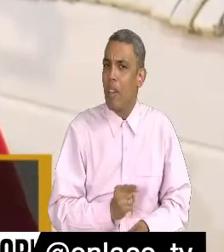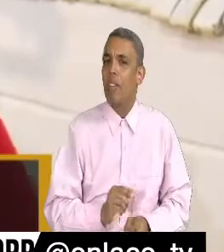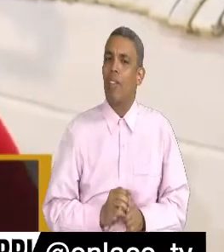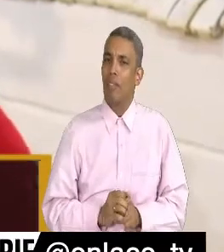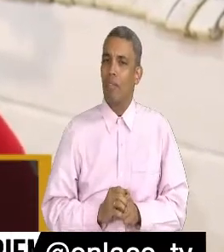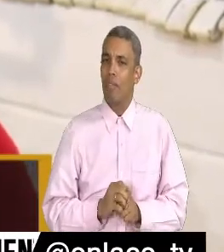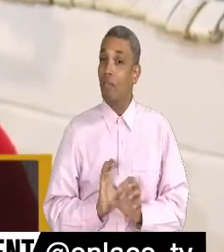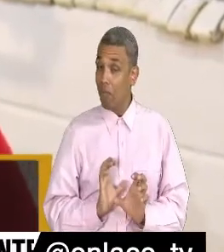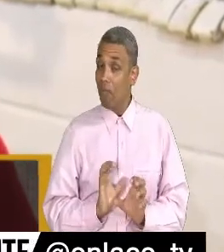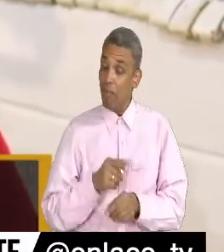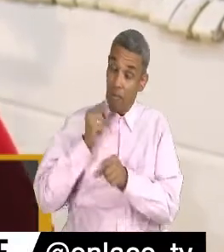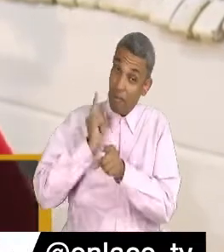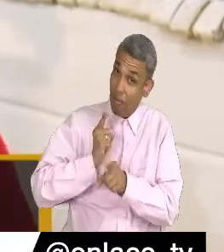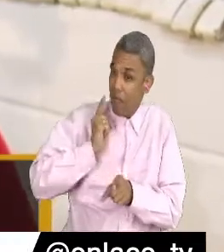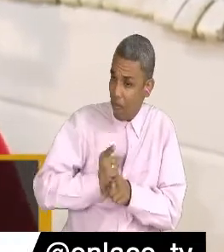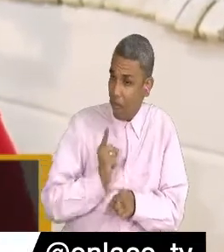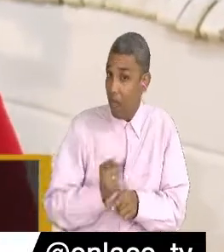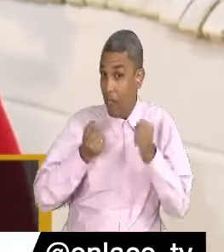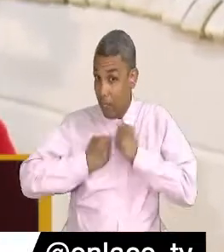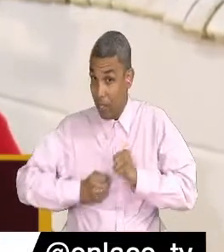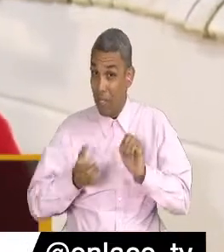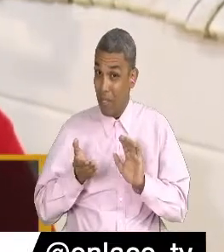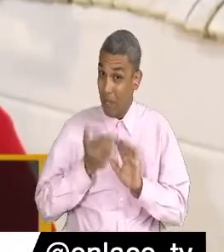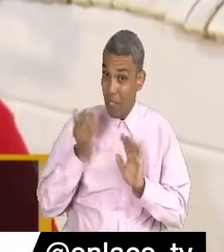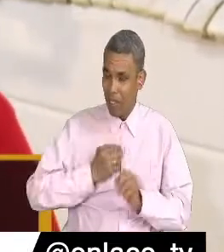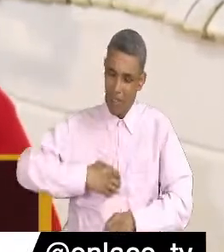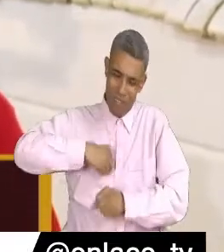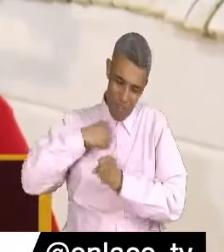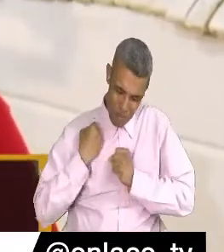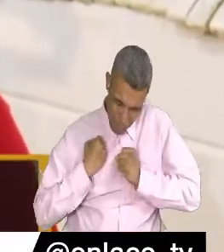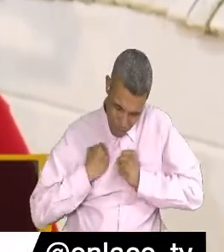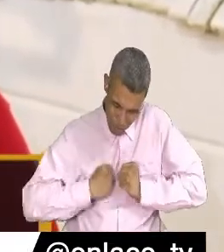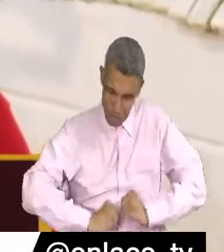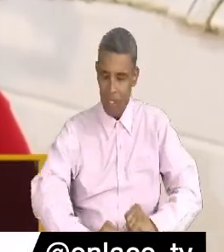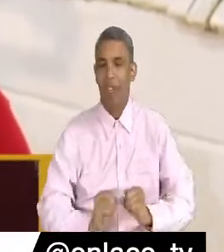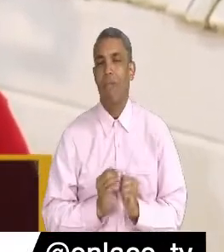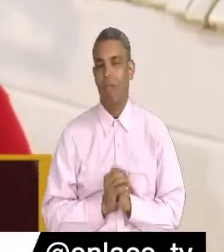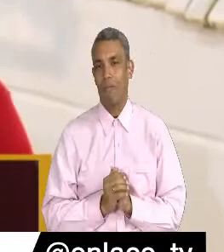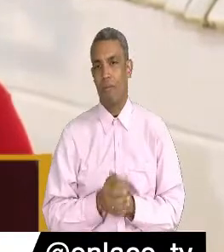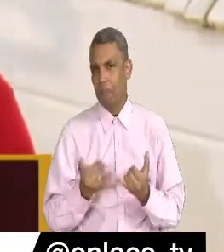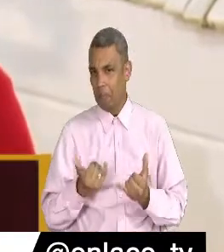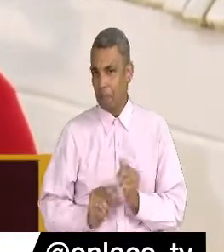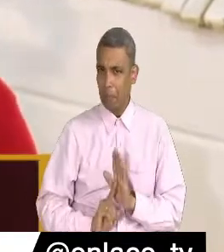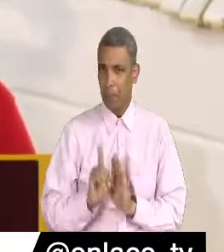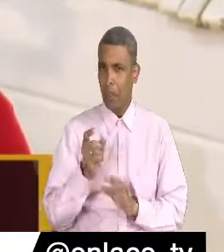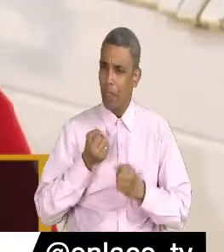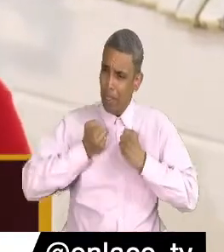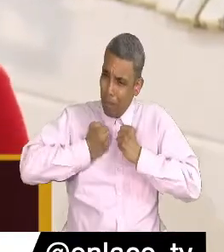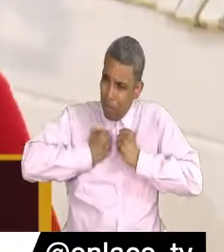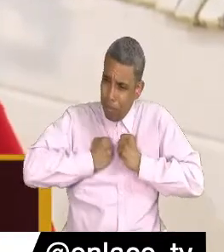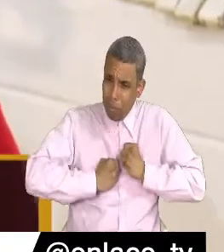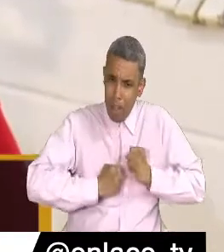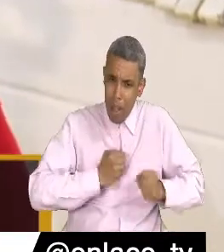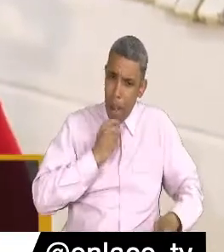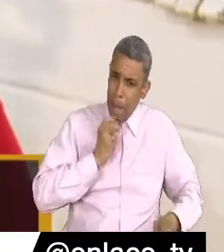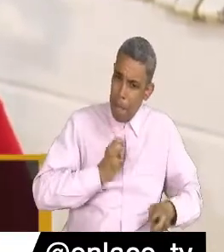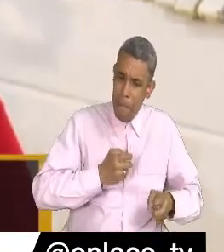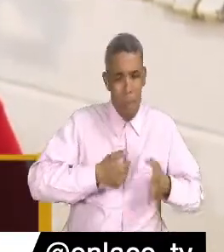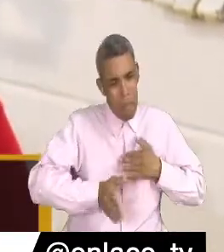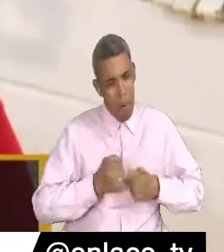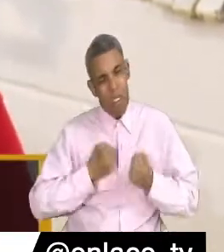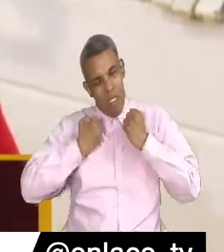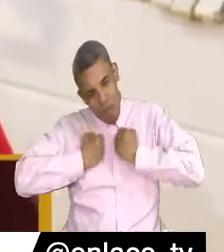las he podido lograr con mucho esfuerzo y esto a veces sacrificando algunas cosas para poder llegar a hacer lo